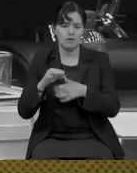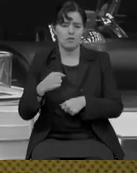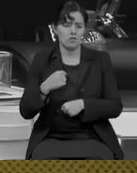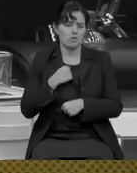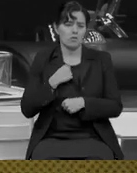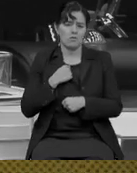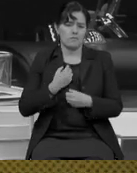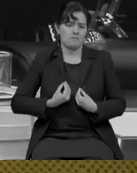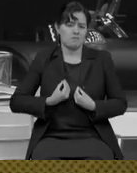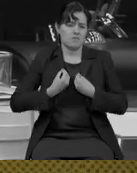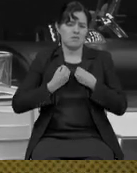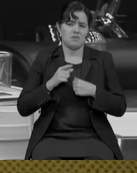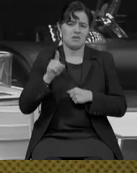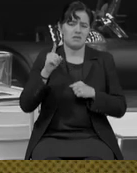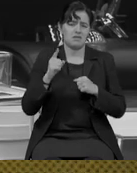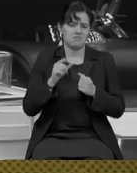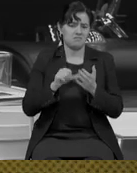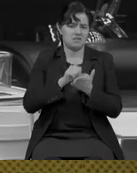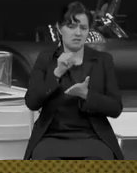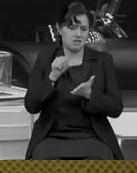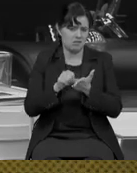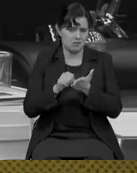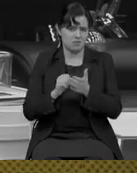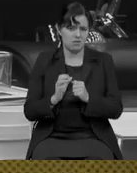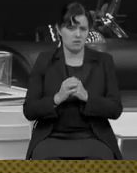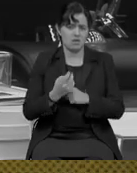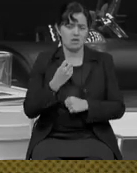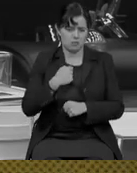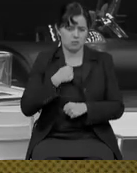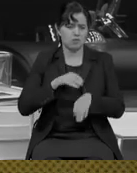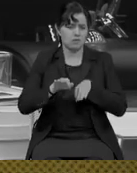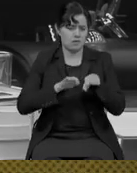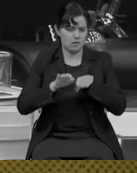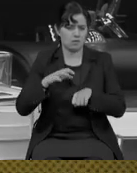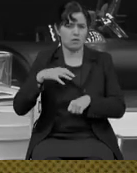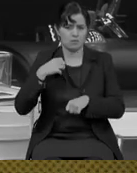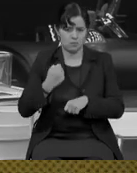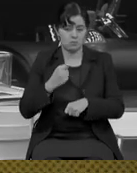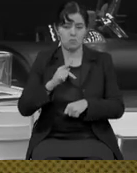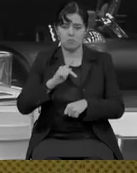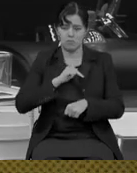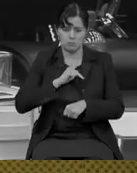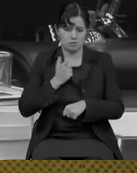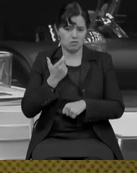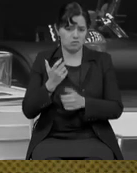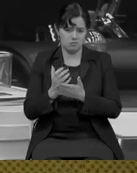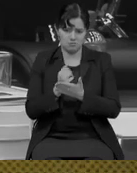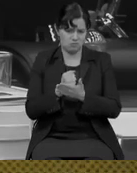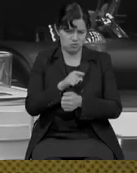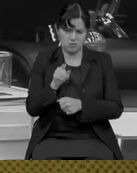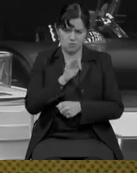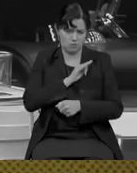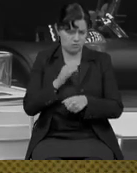en el centro histórico. Vivo producto de mi esfuerzo y mis recursos y mis bienes son públicos.